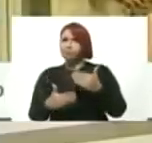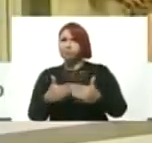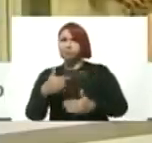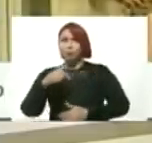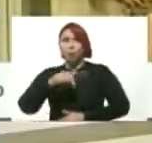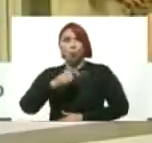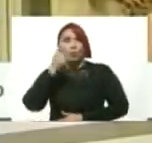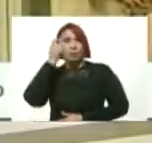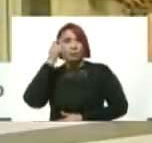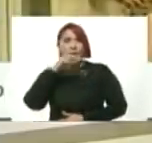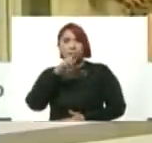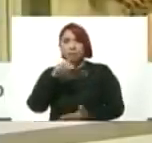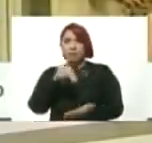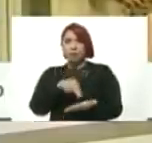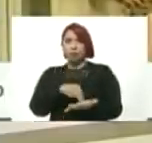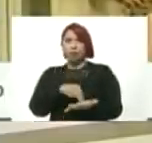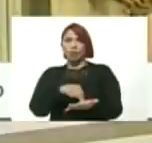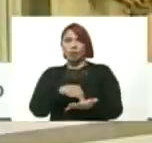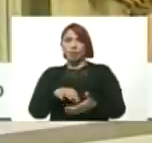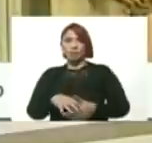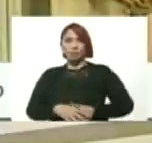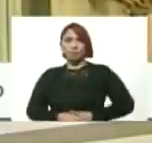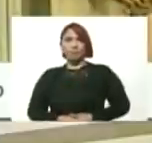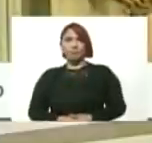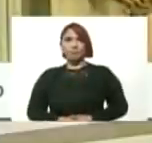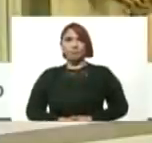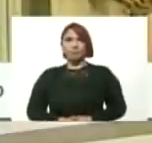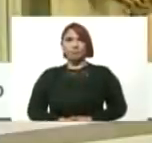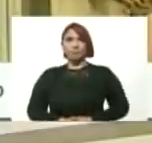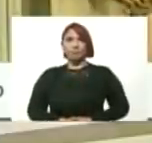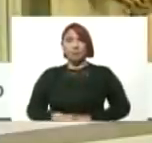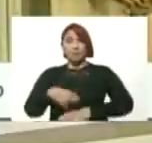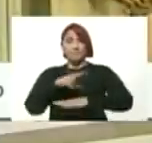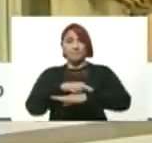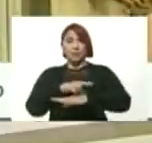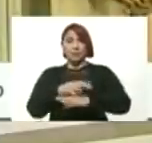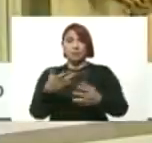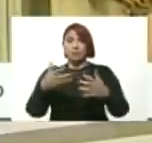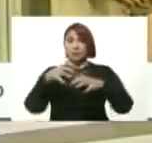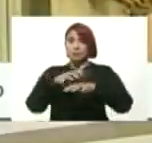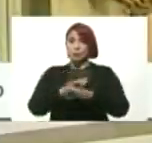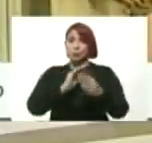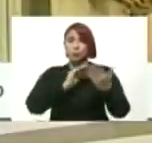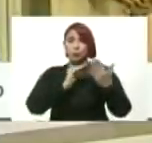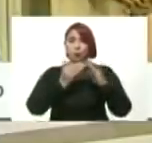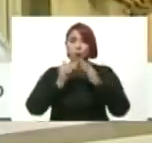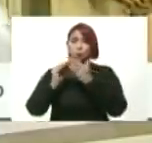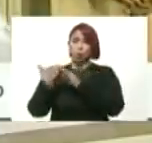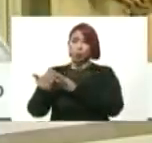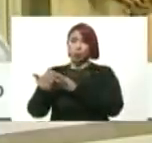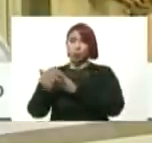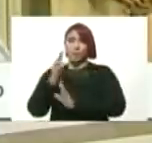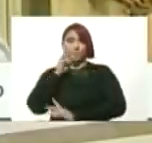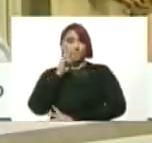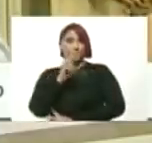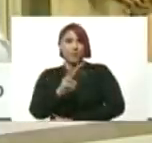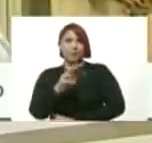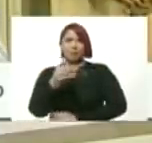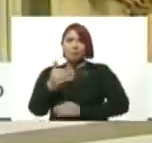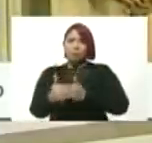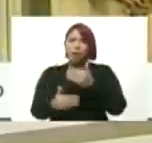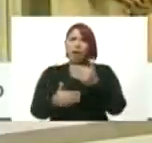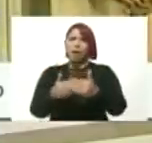día nacional d la medicina integral comunitaria vemos estos pasos